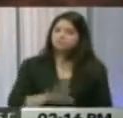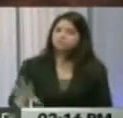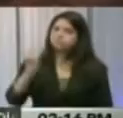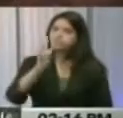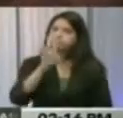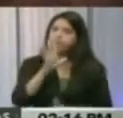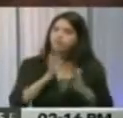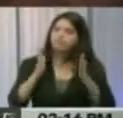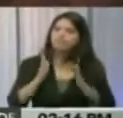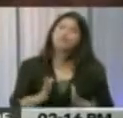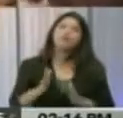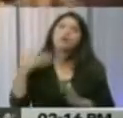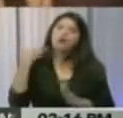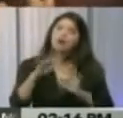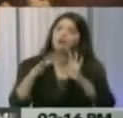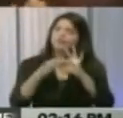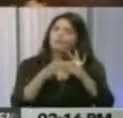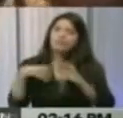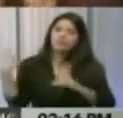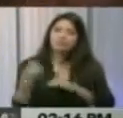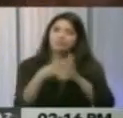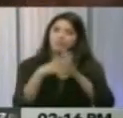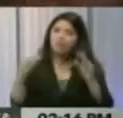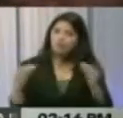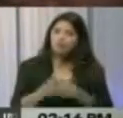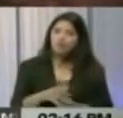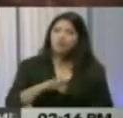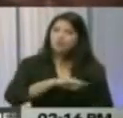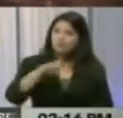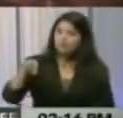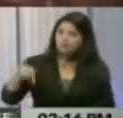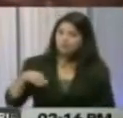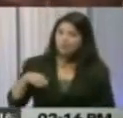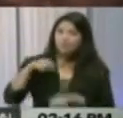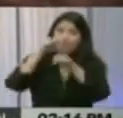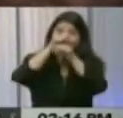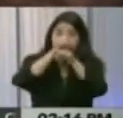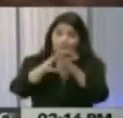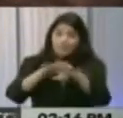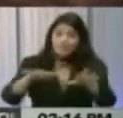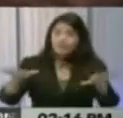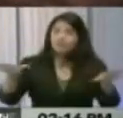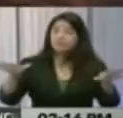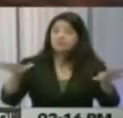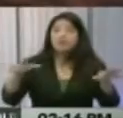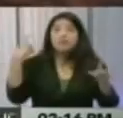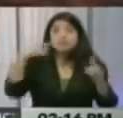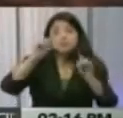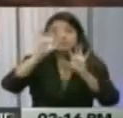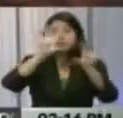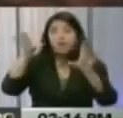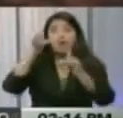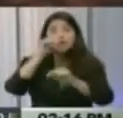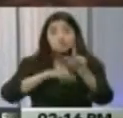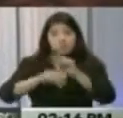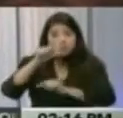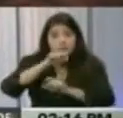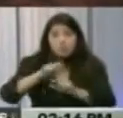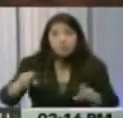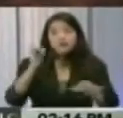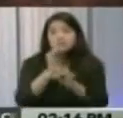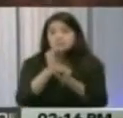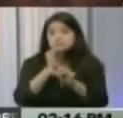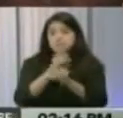tenemos nosotros en común. Y nosotros y nosotras nos desplegaremos fronteras afuera, vía Twitter, vía redes sociales, vía